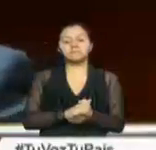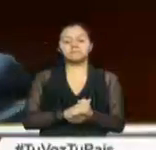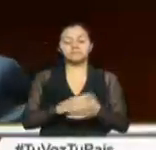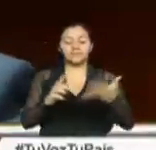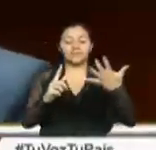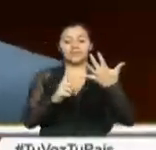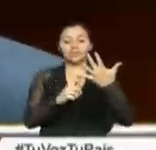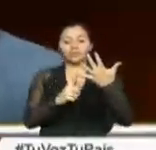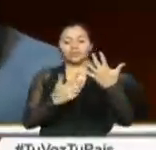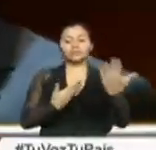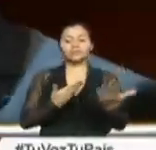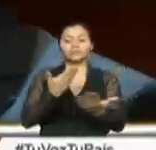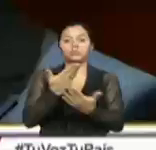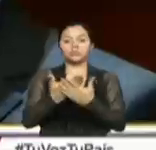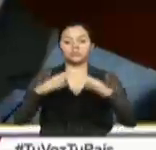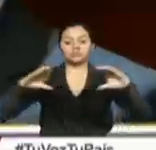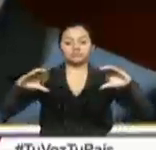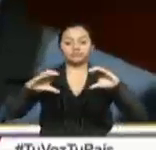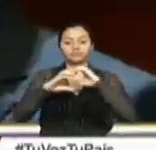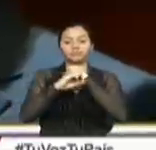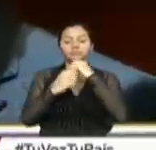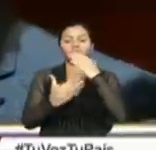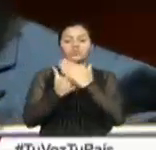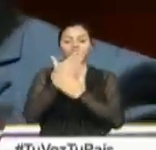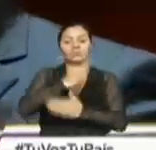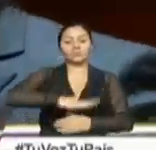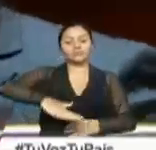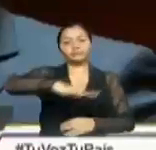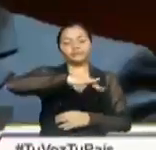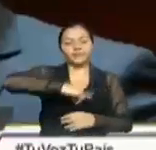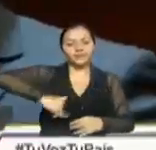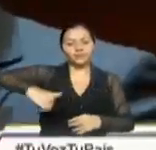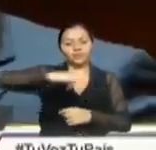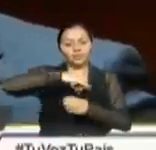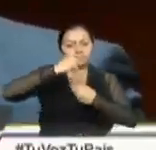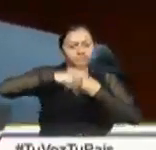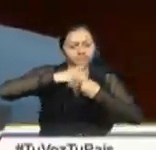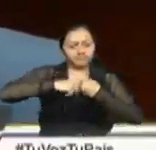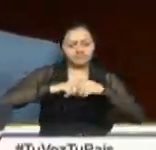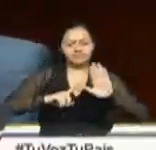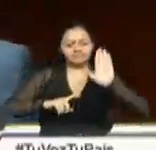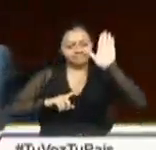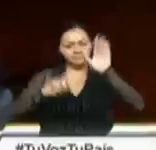quinto eje propone la consolidación de un bloque democrático que garantice